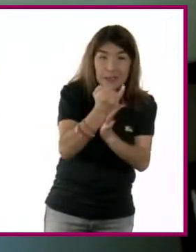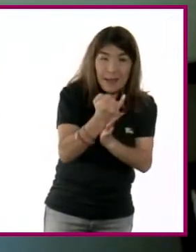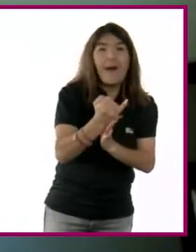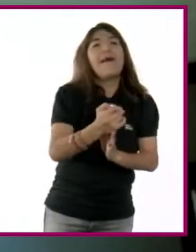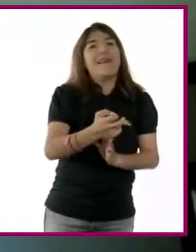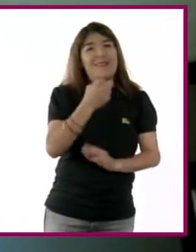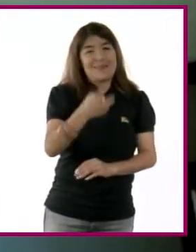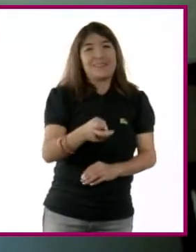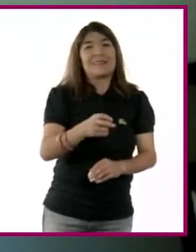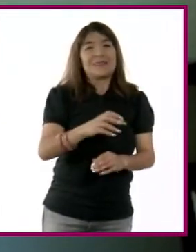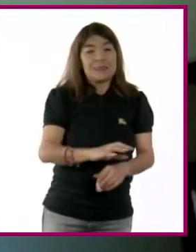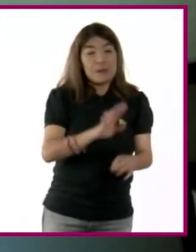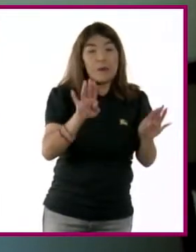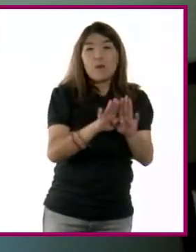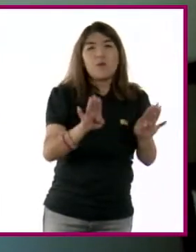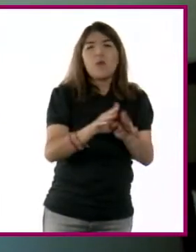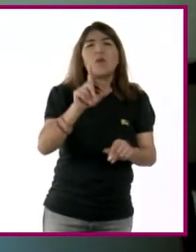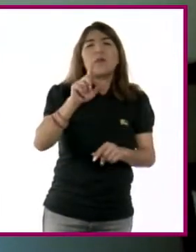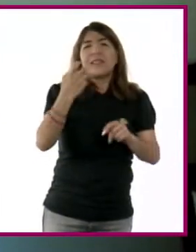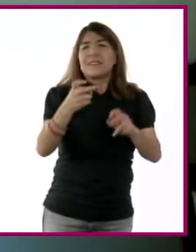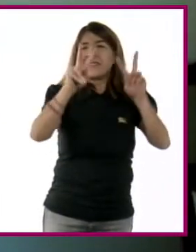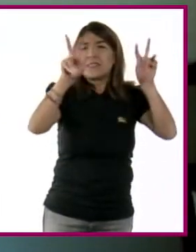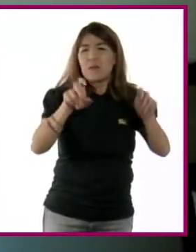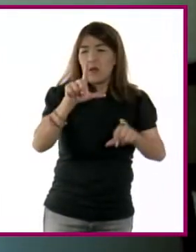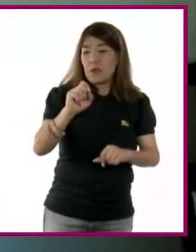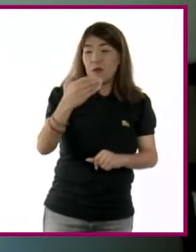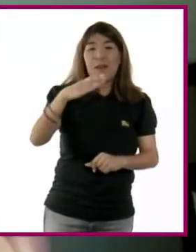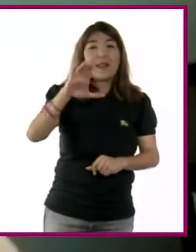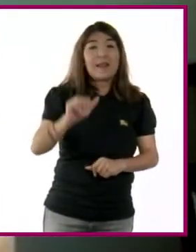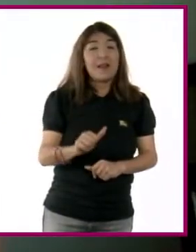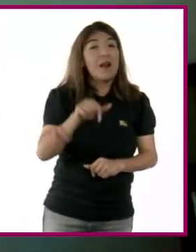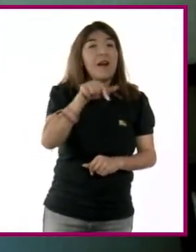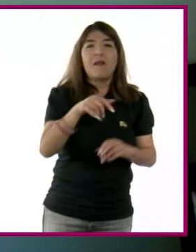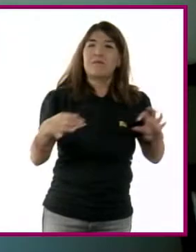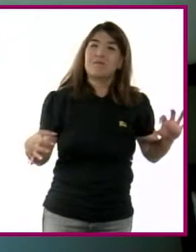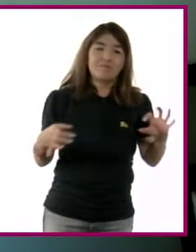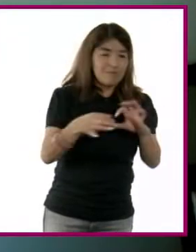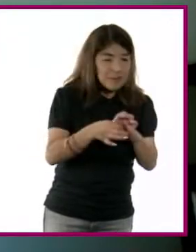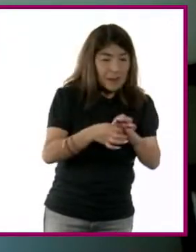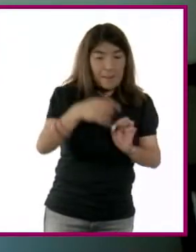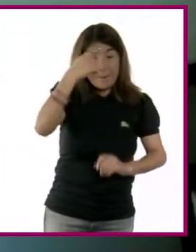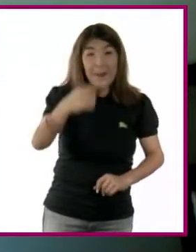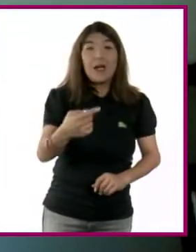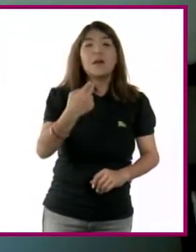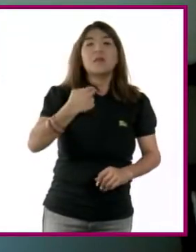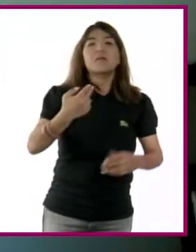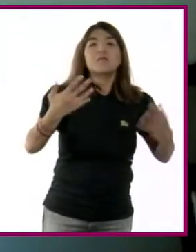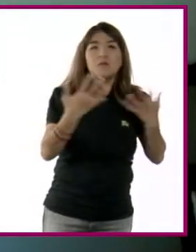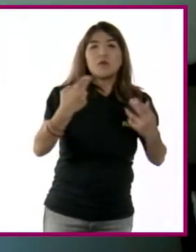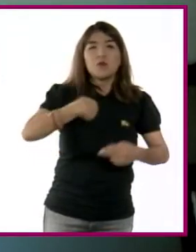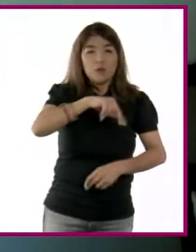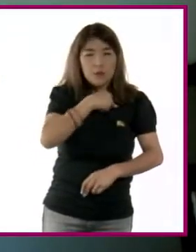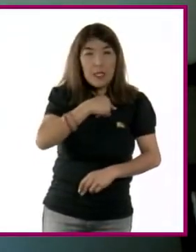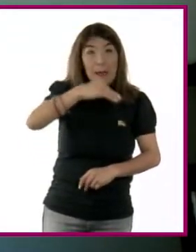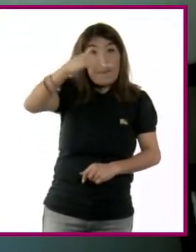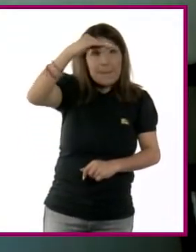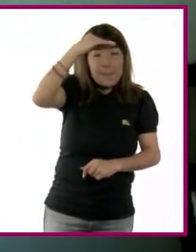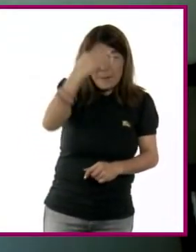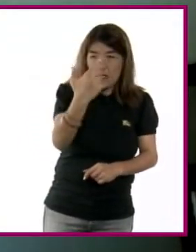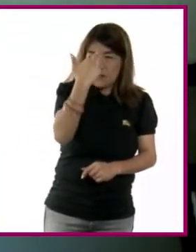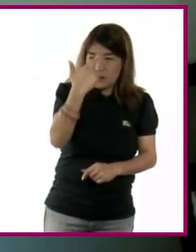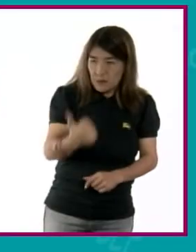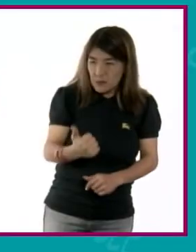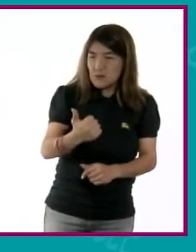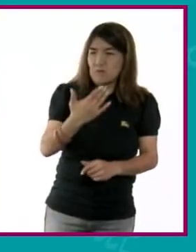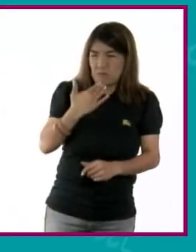tema del tema de la lógica está estrechamente vinculado con nuestra capacidad de razonar y de racionalizar